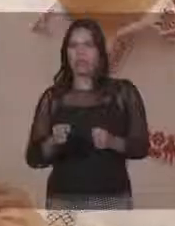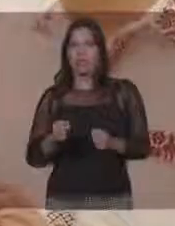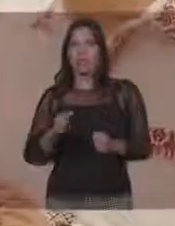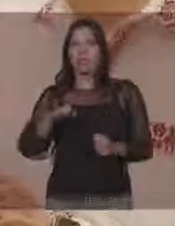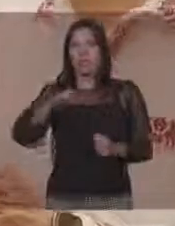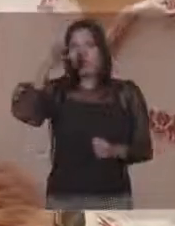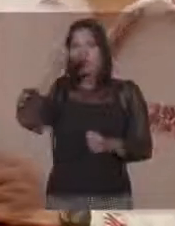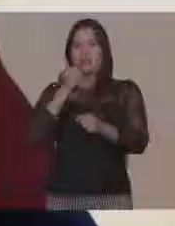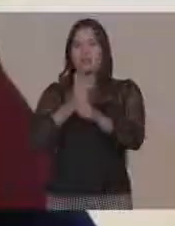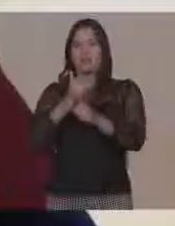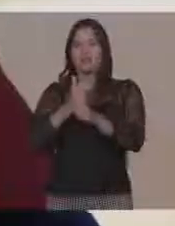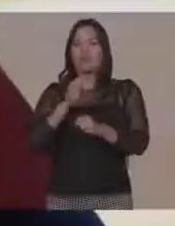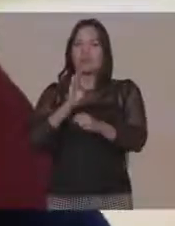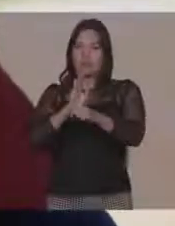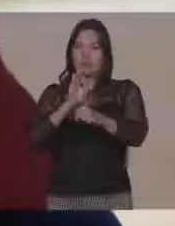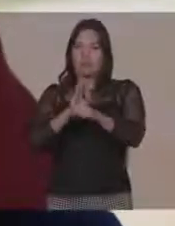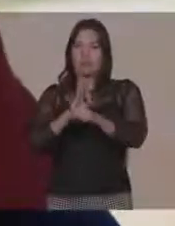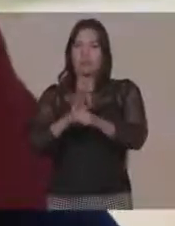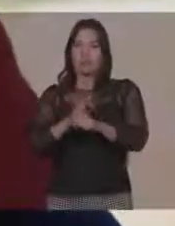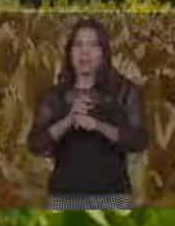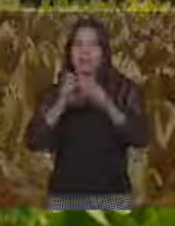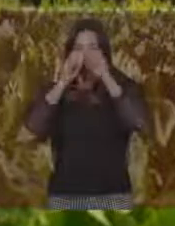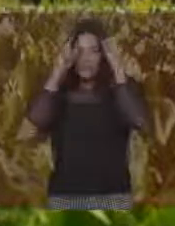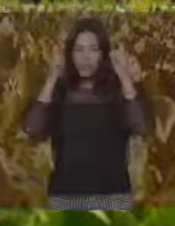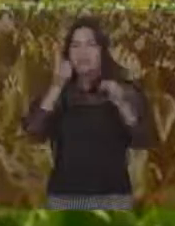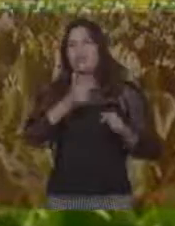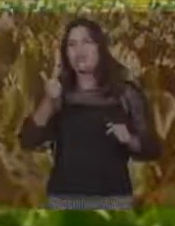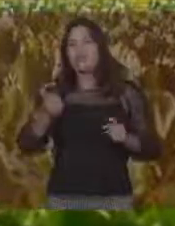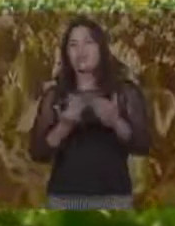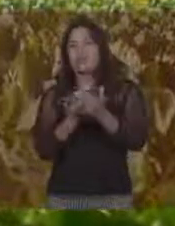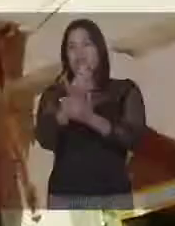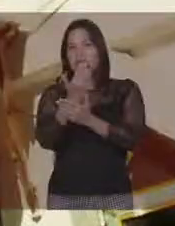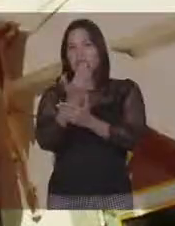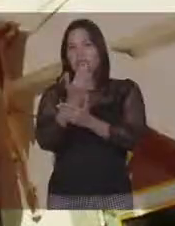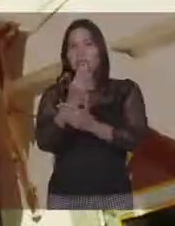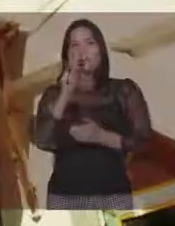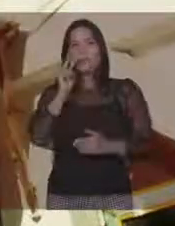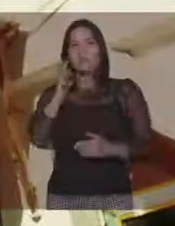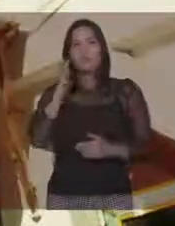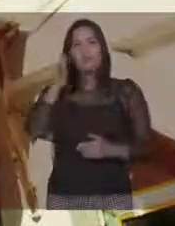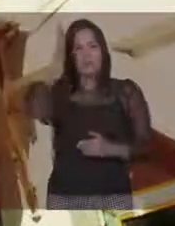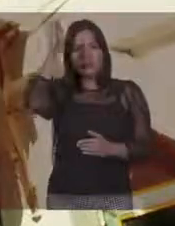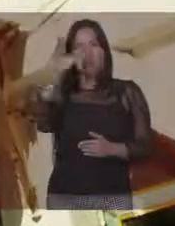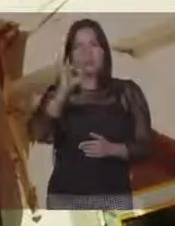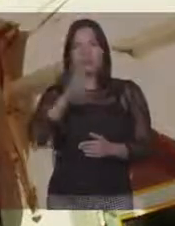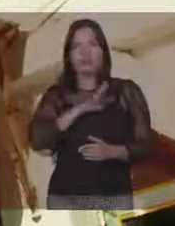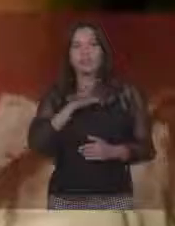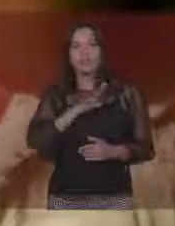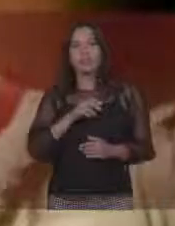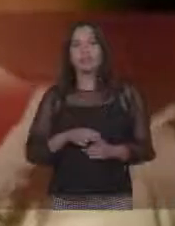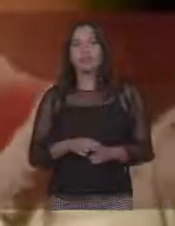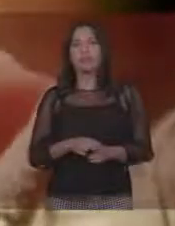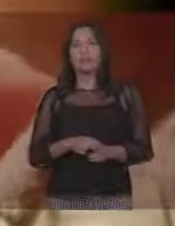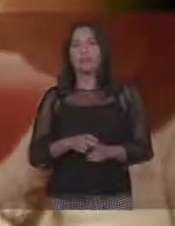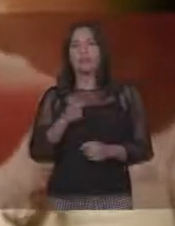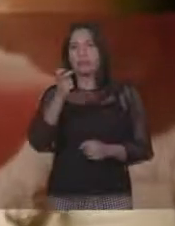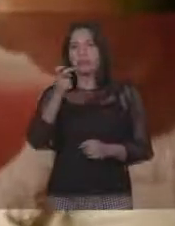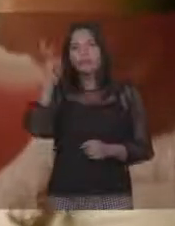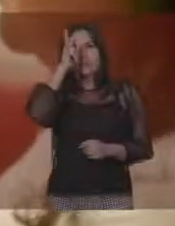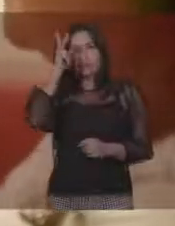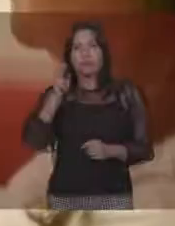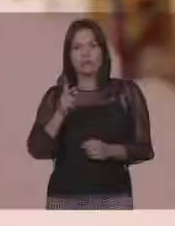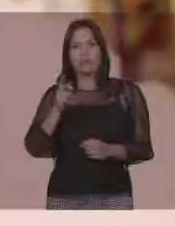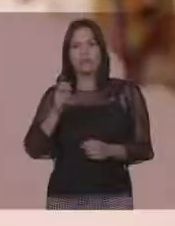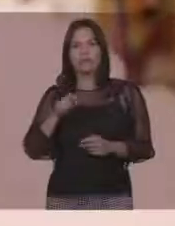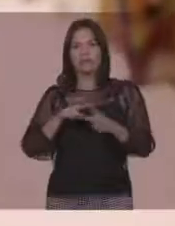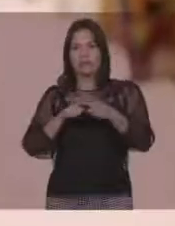seguras, con adultos mayores protegidos, que se despierta cada mañana a mirar que sí hay futuro. Ese